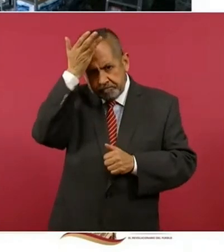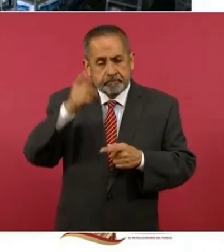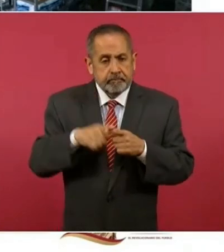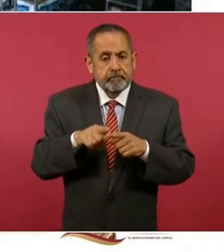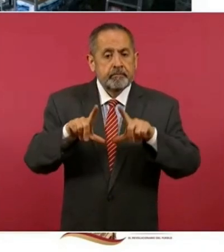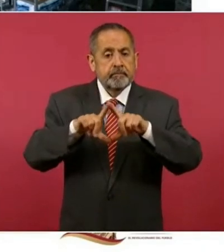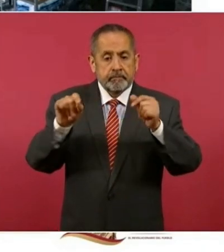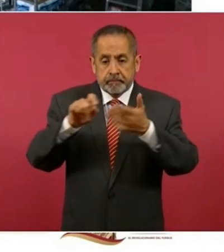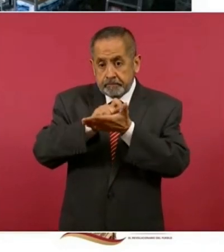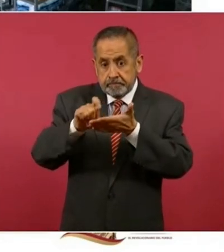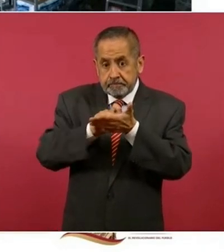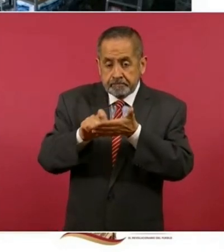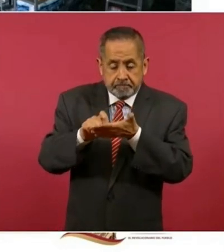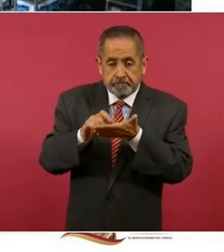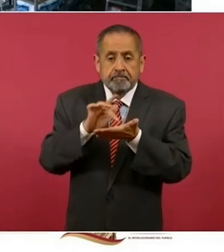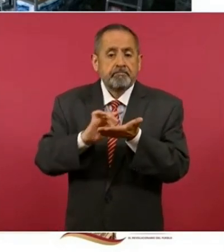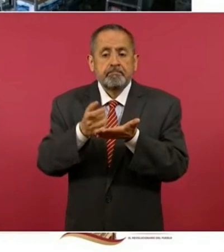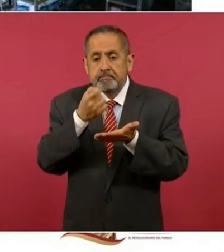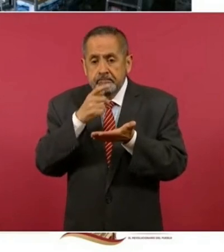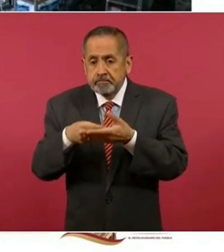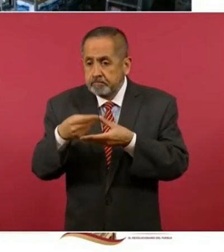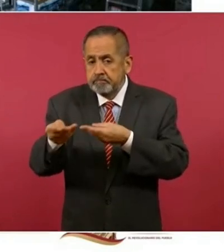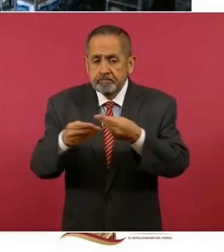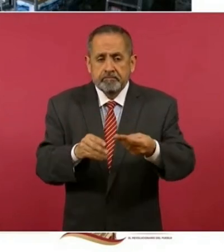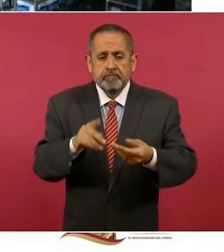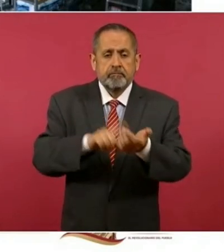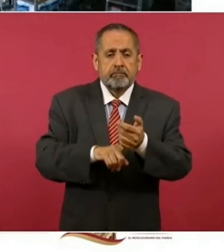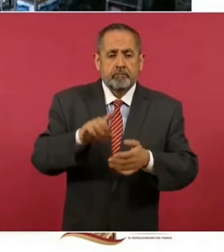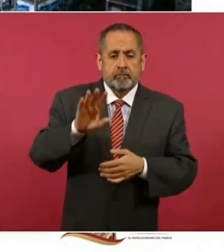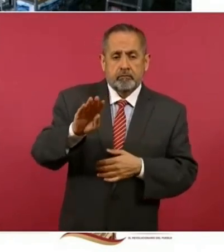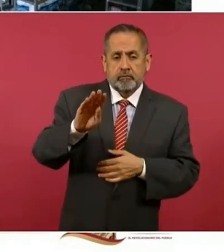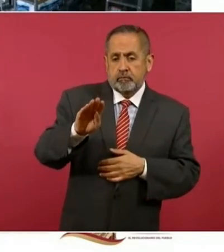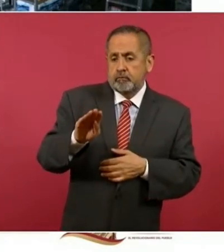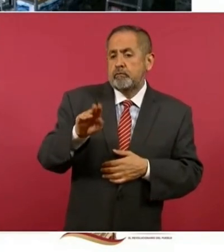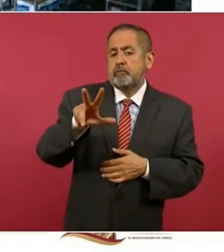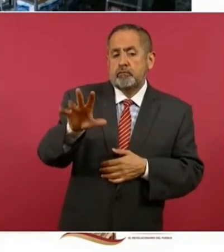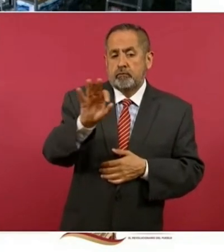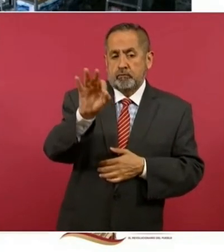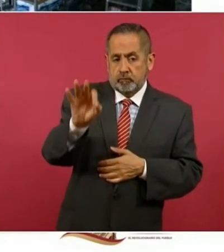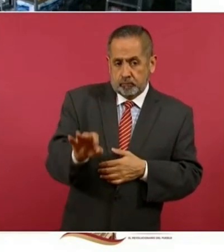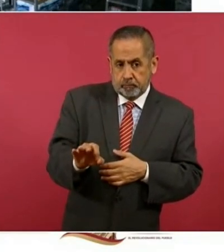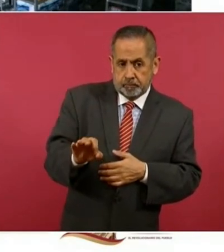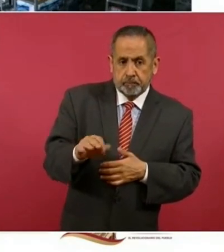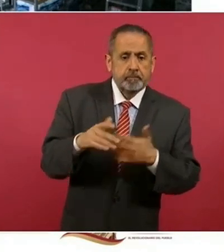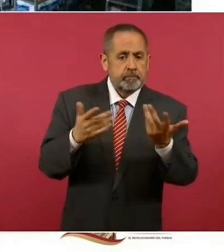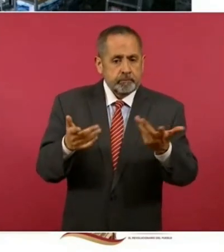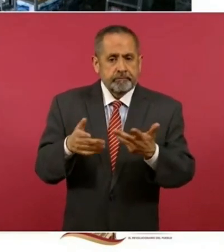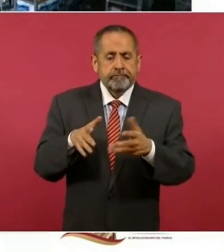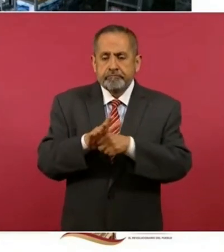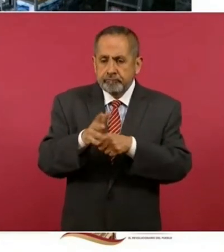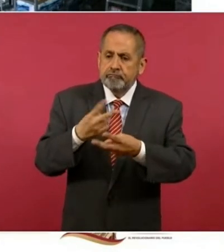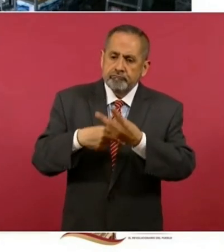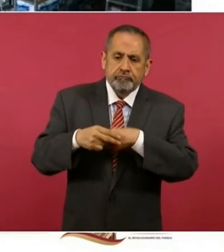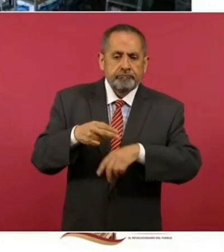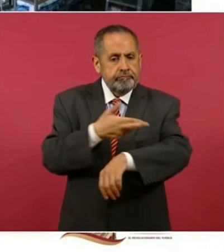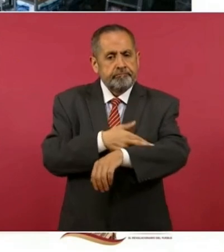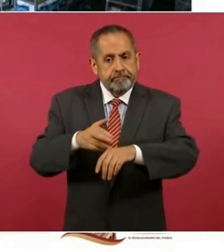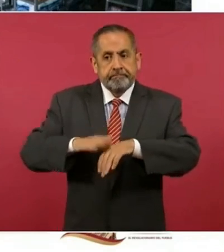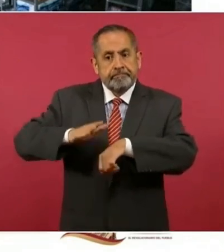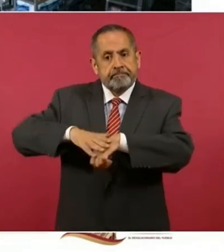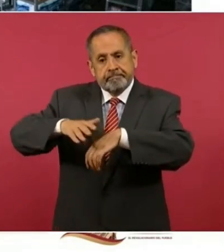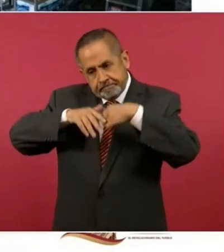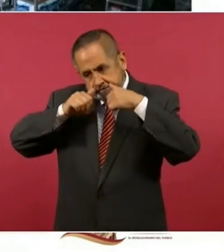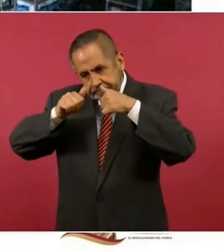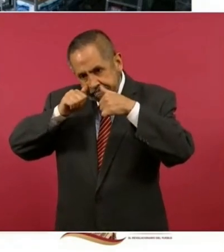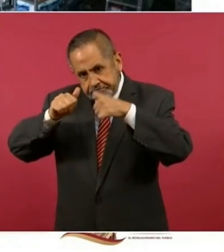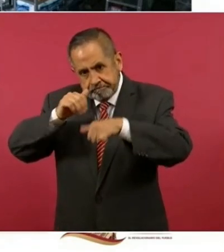medicamentos tiene un registro del 98% y también la productividad en todos los servicios de atención médica